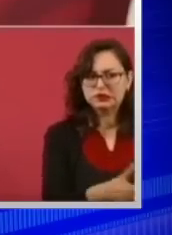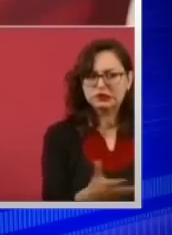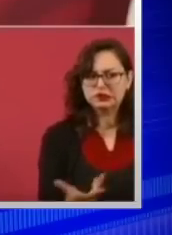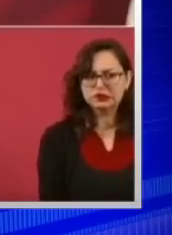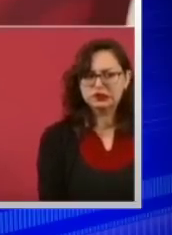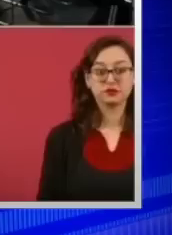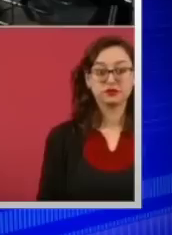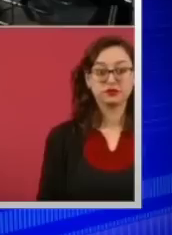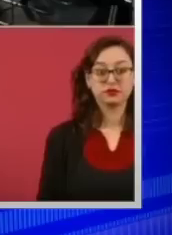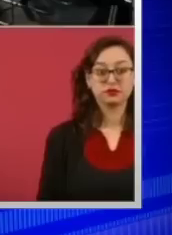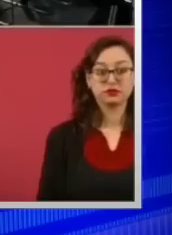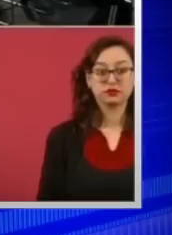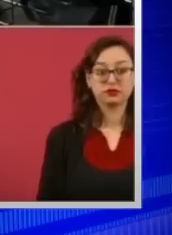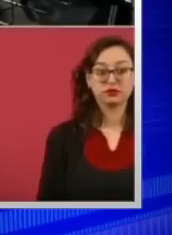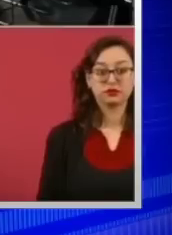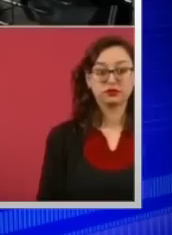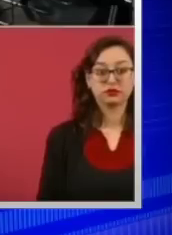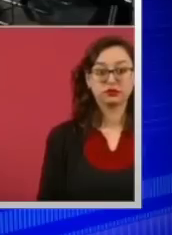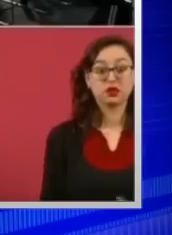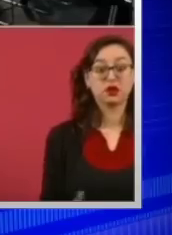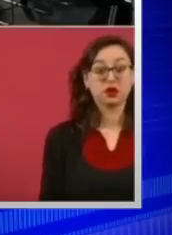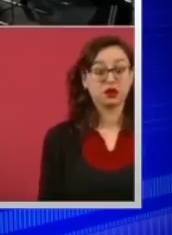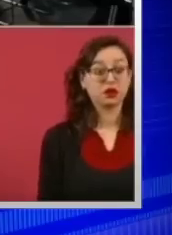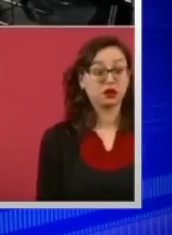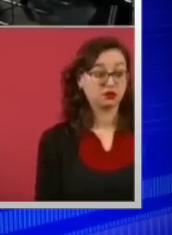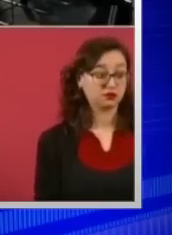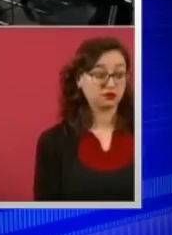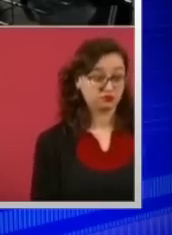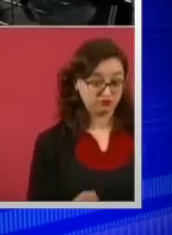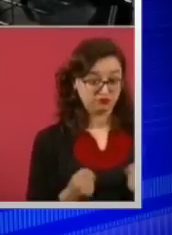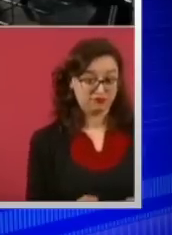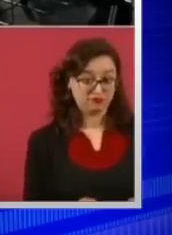ahora que si hay tiro